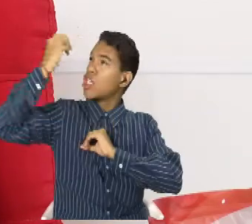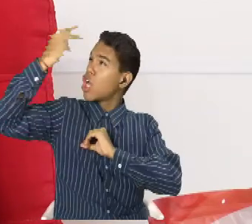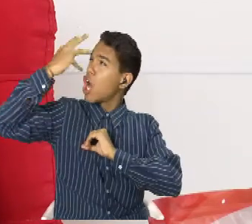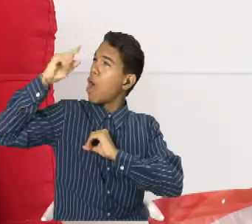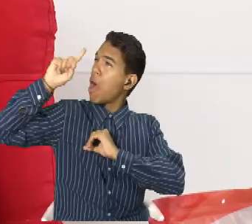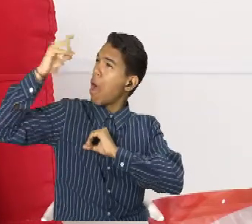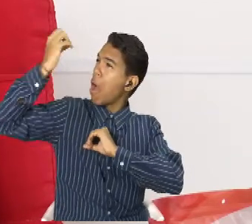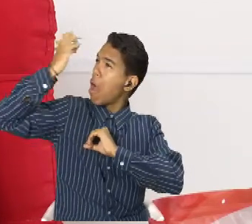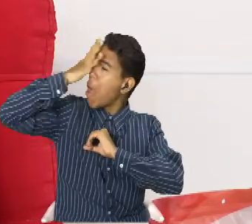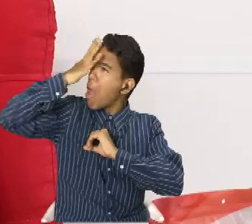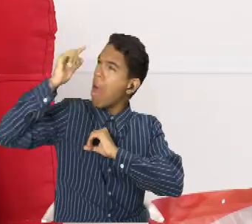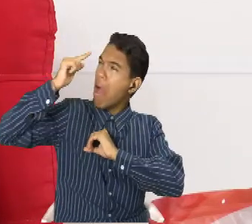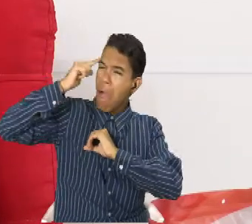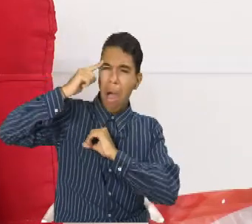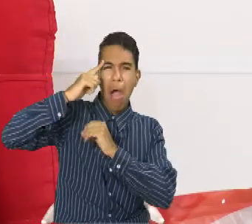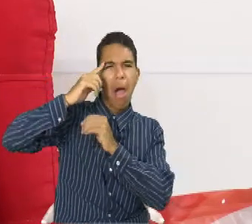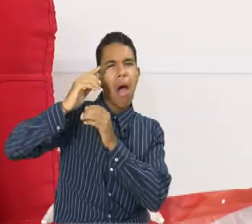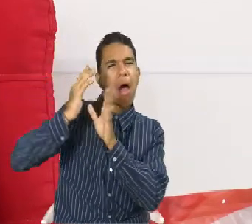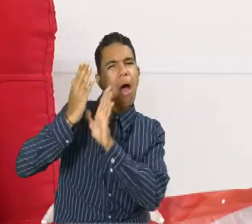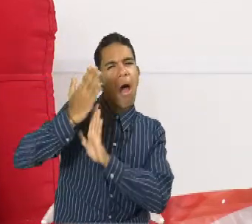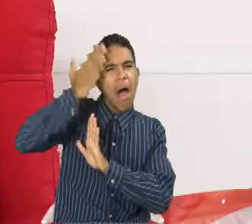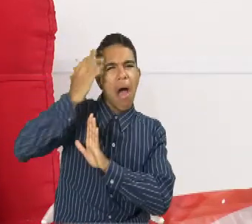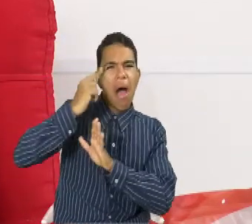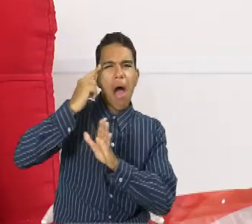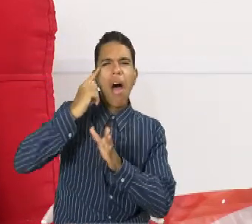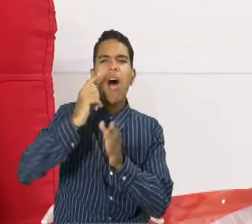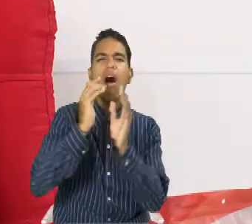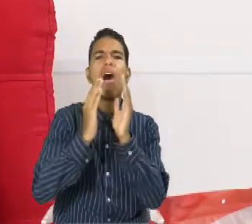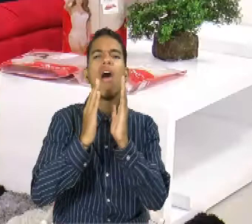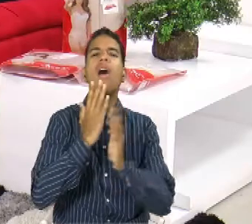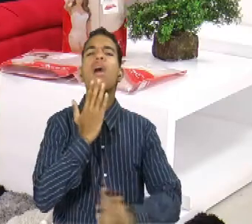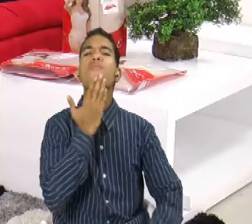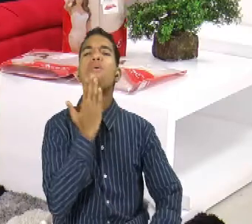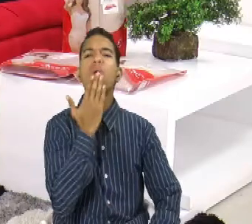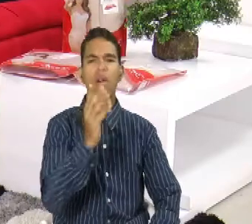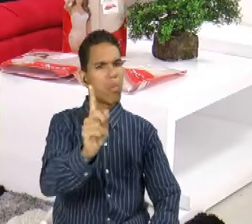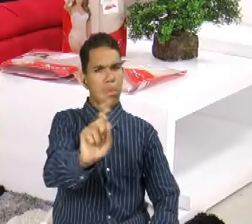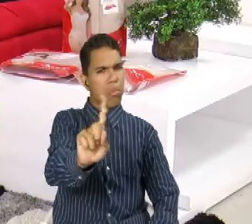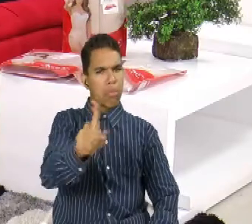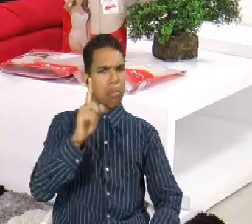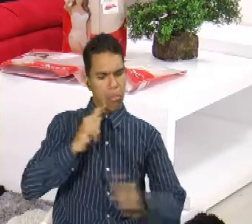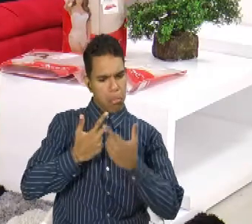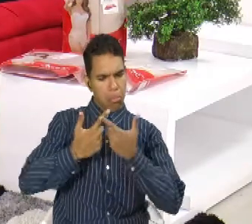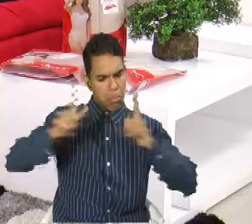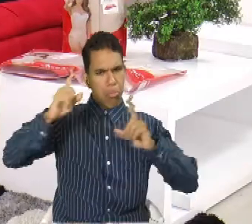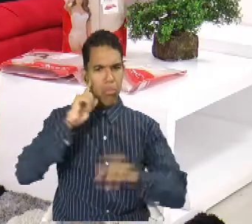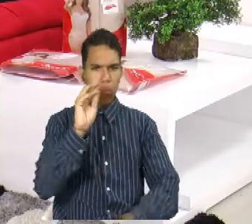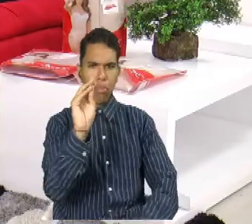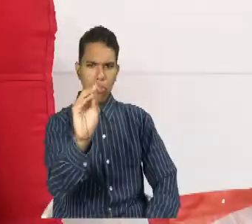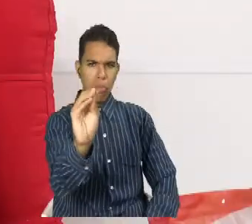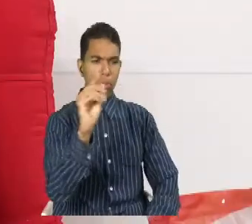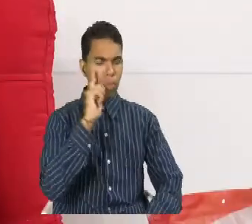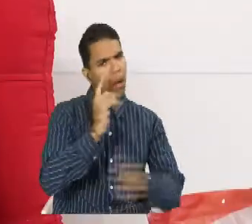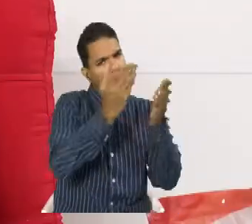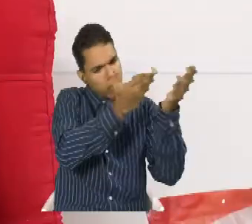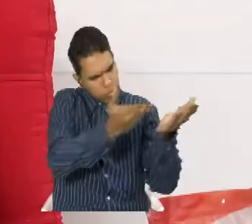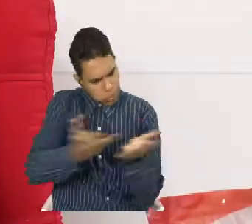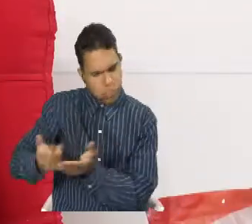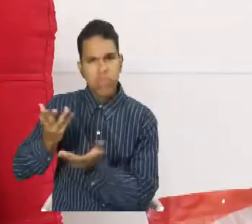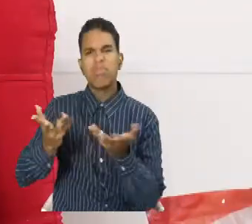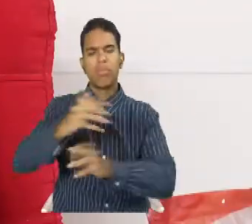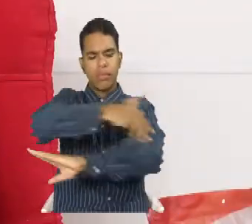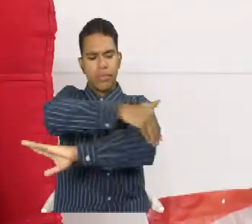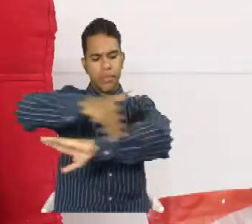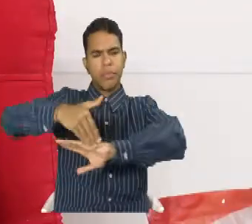brindando en la Sala de Belleza y Estética de Magda Agudelo. Por allá los espero. ¿Está ubicada? Claro que sí, claro que sí. Estamos ubicados en la